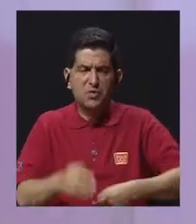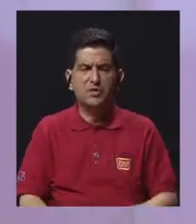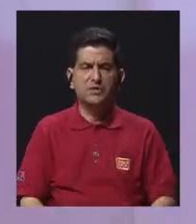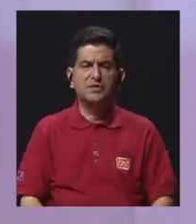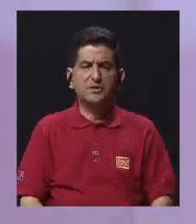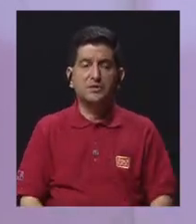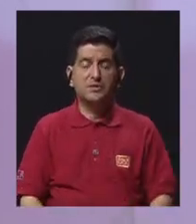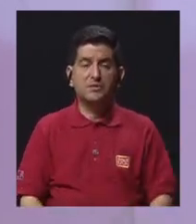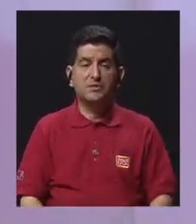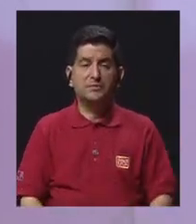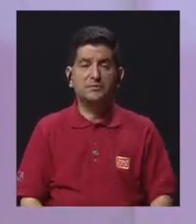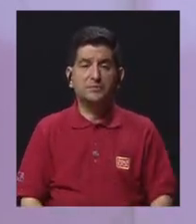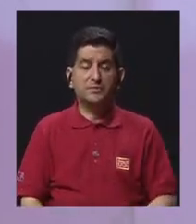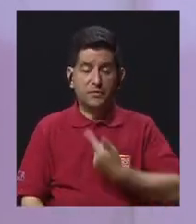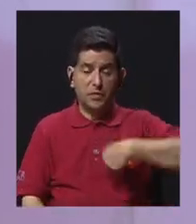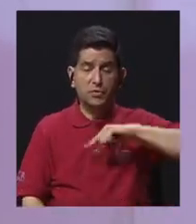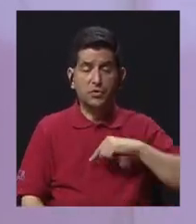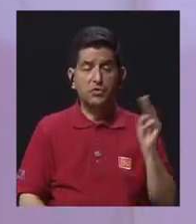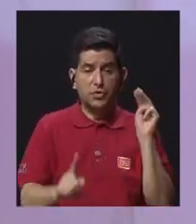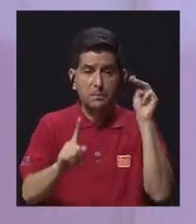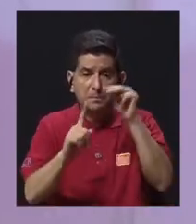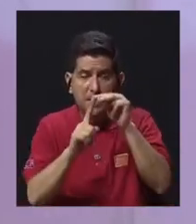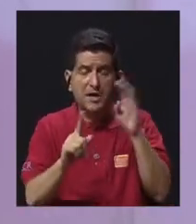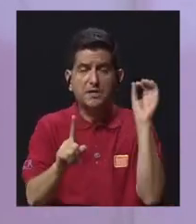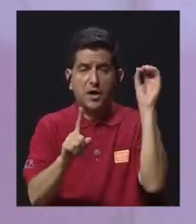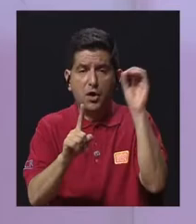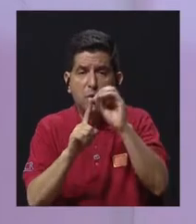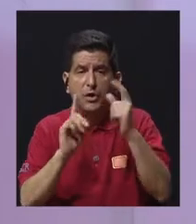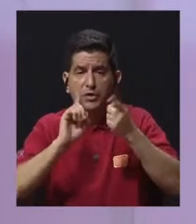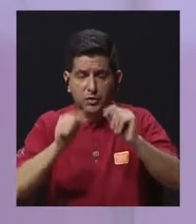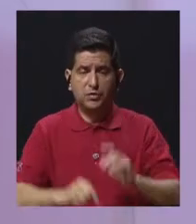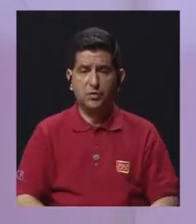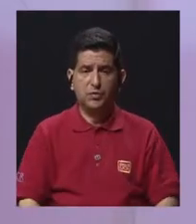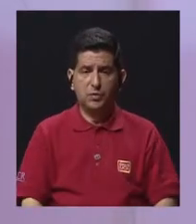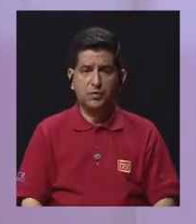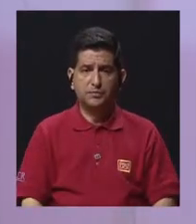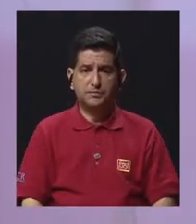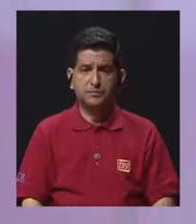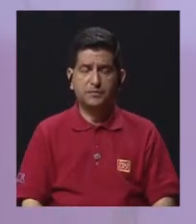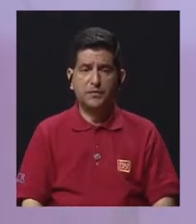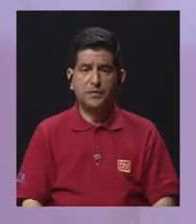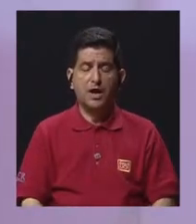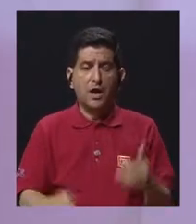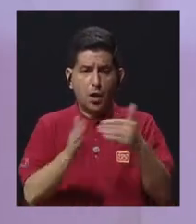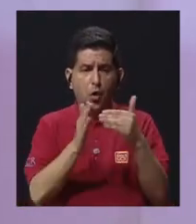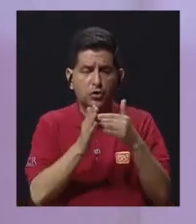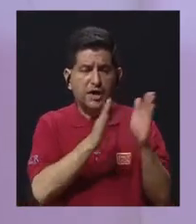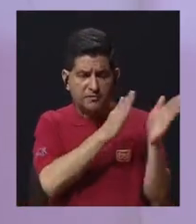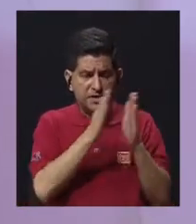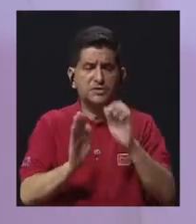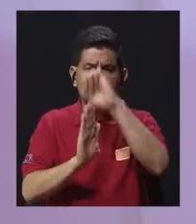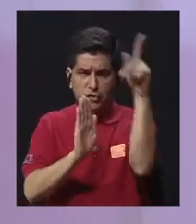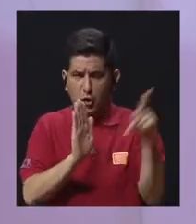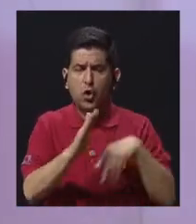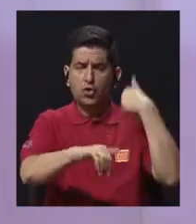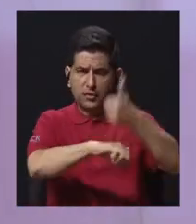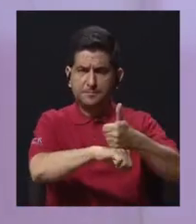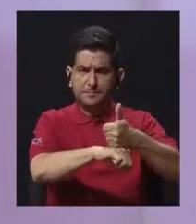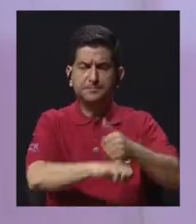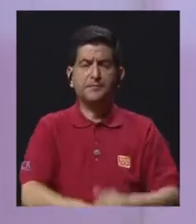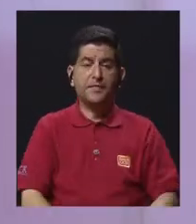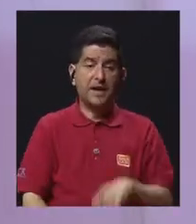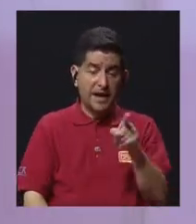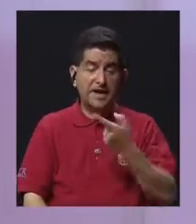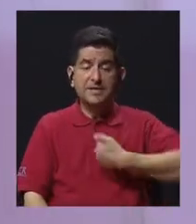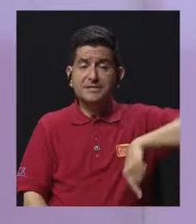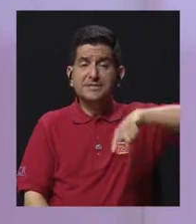con el golpe de Estado, y nuestra misión y nuestro objetivo era que volviera